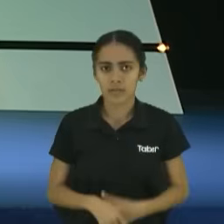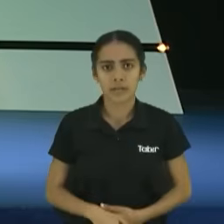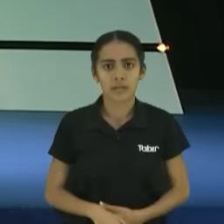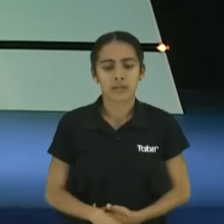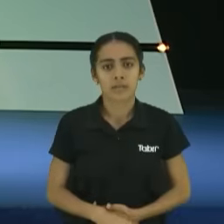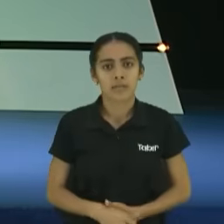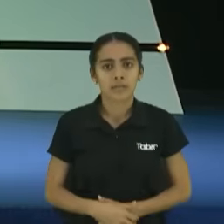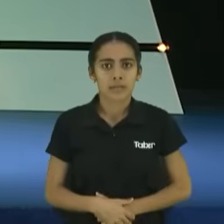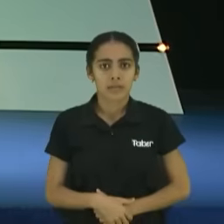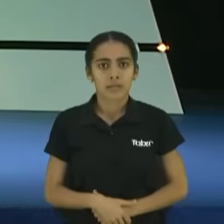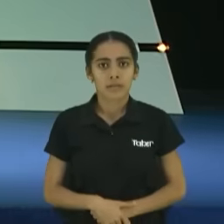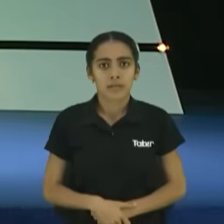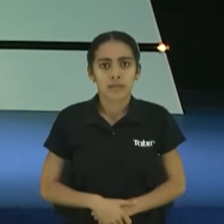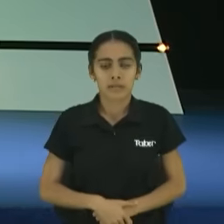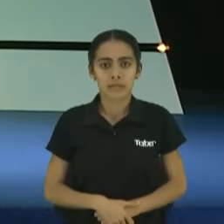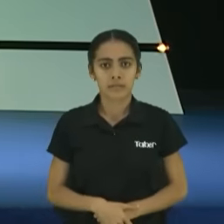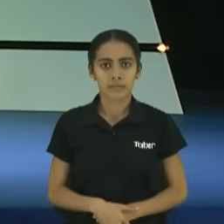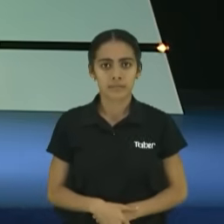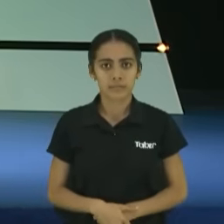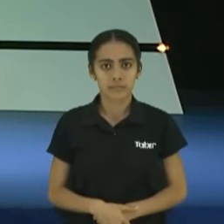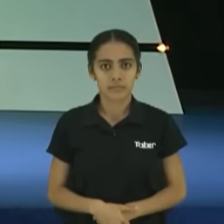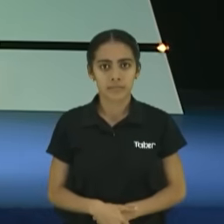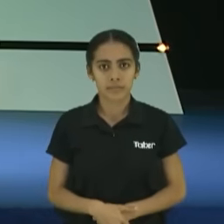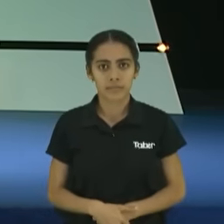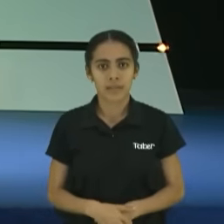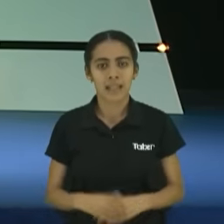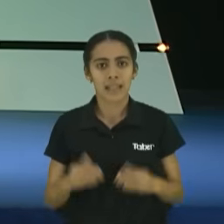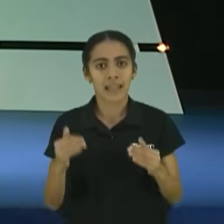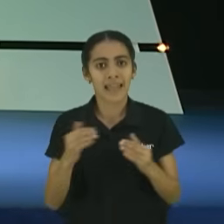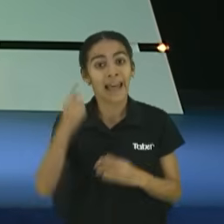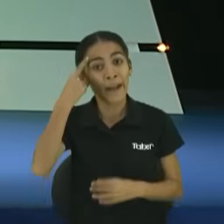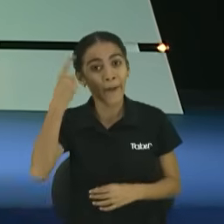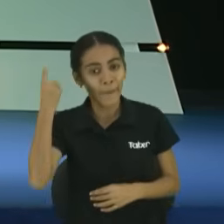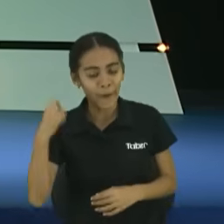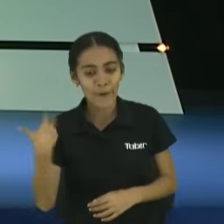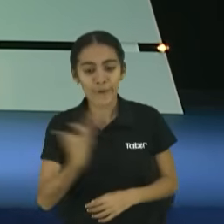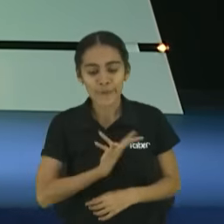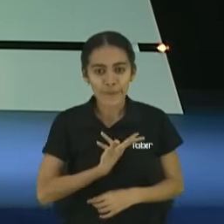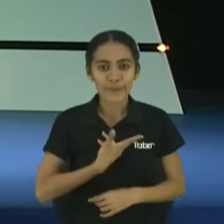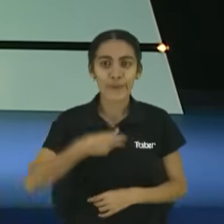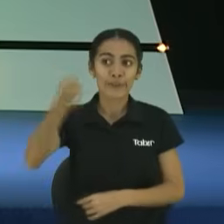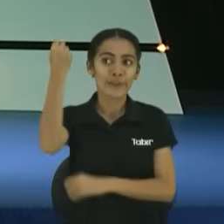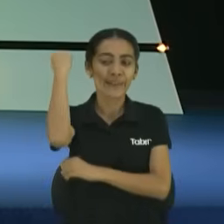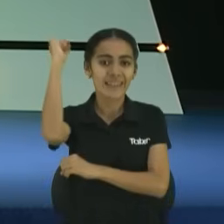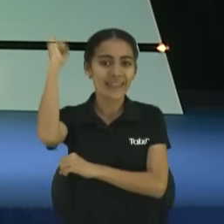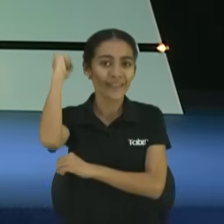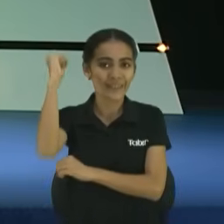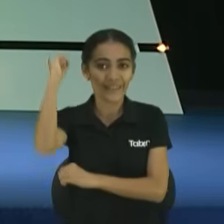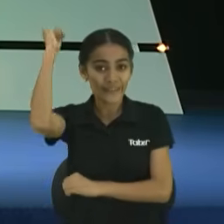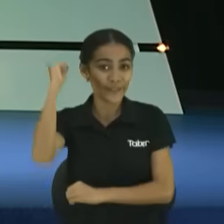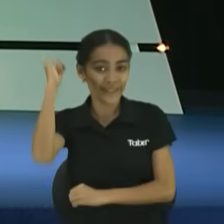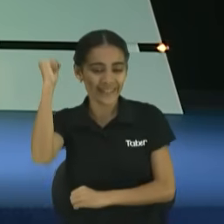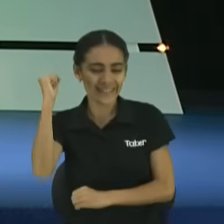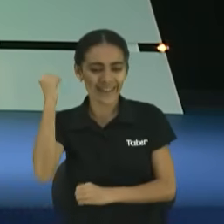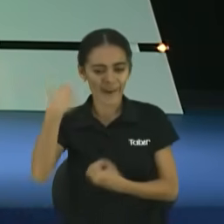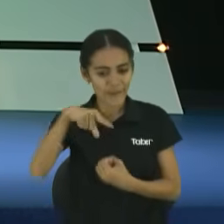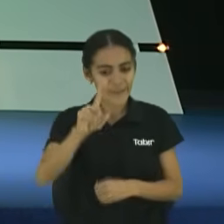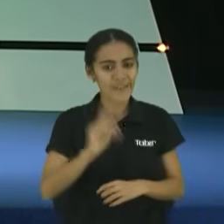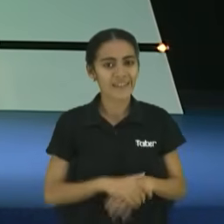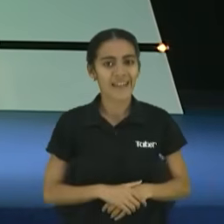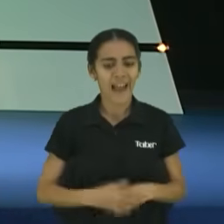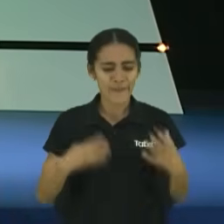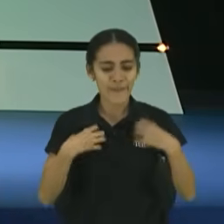digo, ¿y por qué hablas? Papá, acordate, somos de Ciudad Delgado, me dice. Imagínese, ¿qué tal le he dicho? ¿Ah?